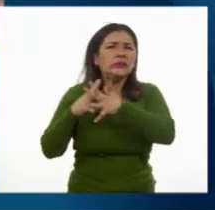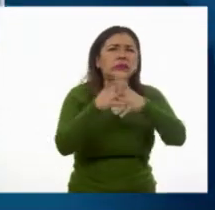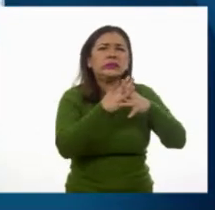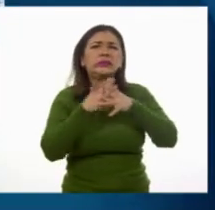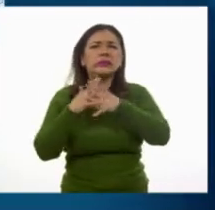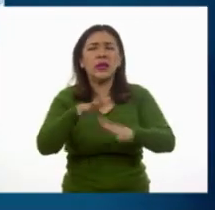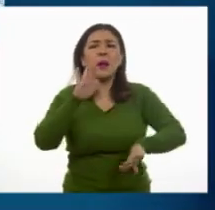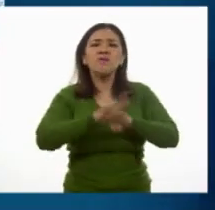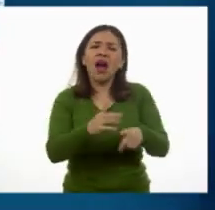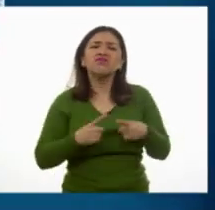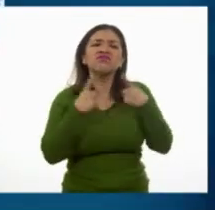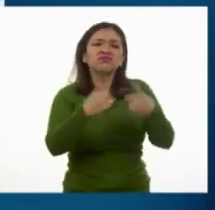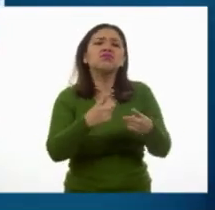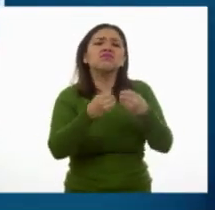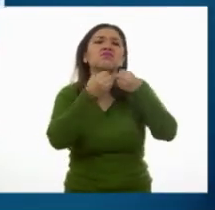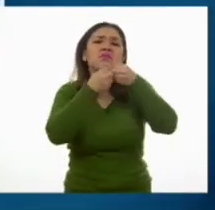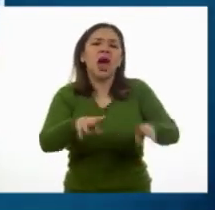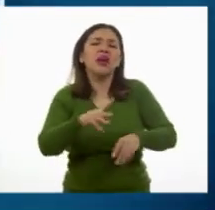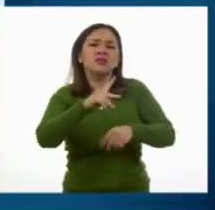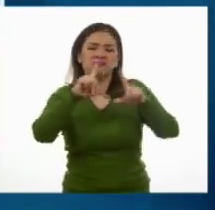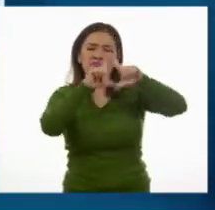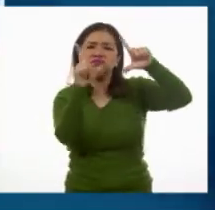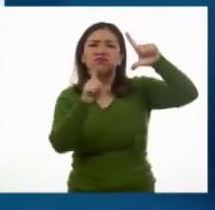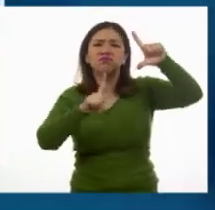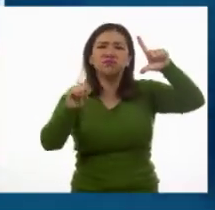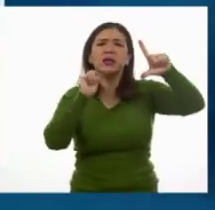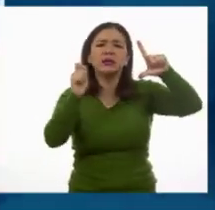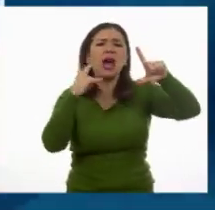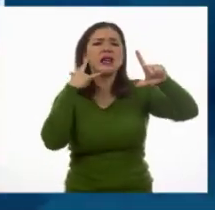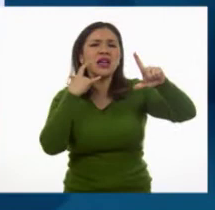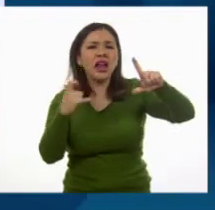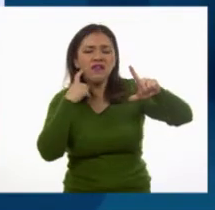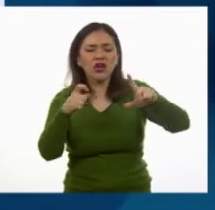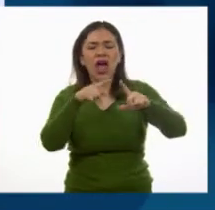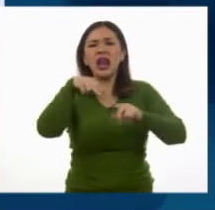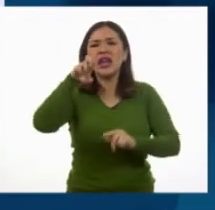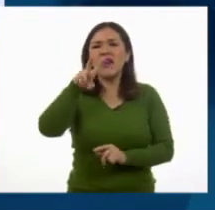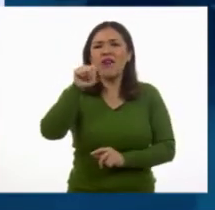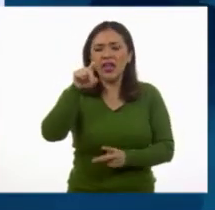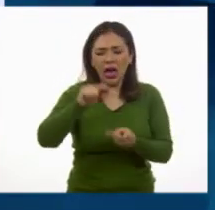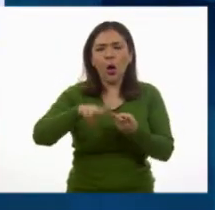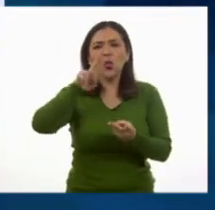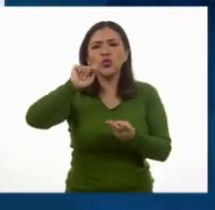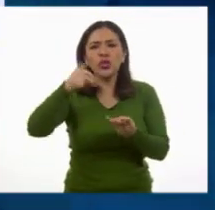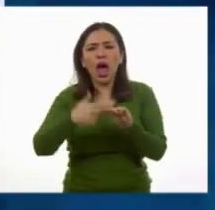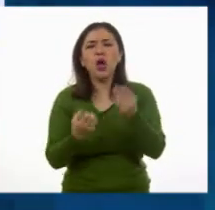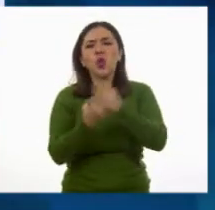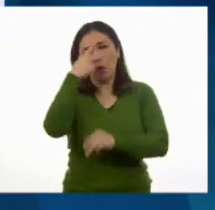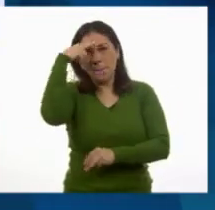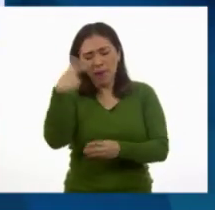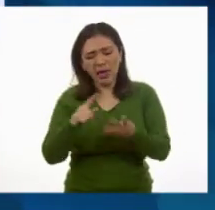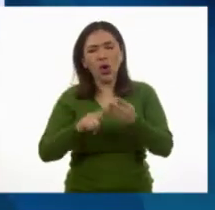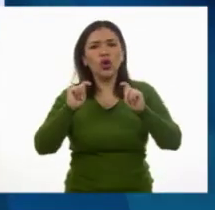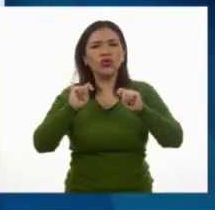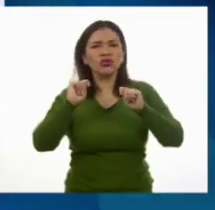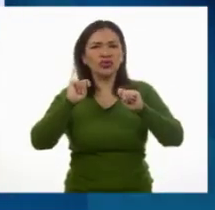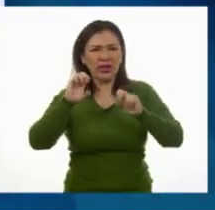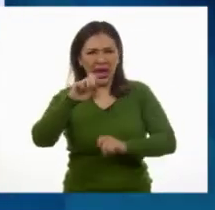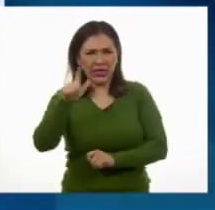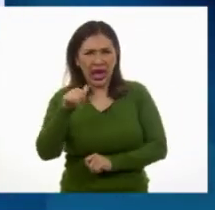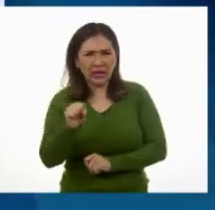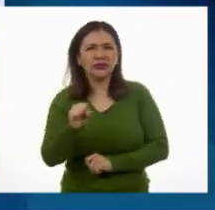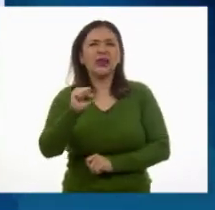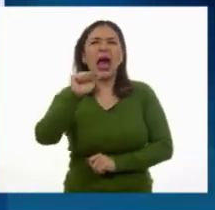cediendo más de la mitad de su territorio: California, Nevada, Utah, Nuevo México, Texas y partes de